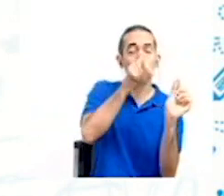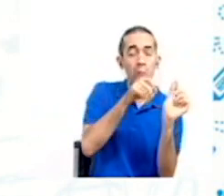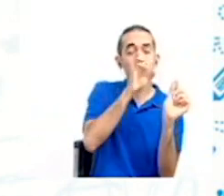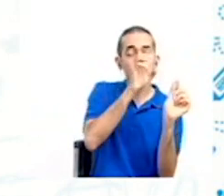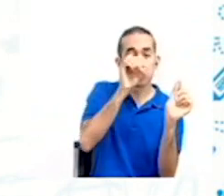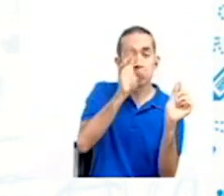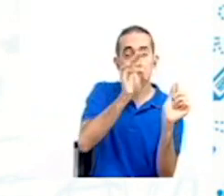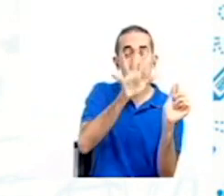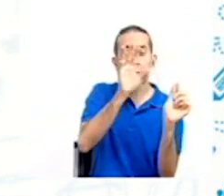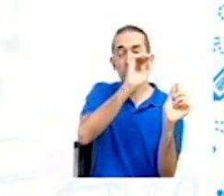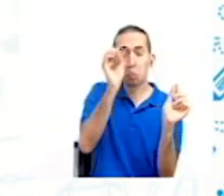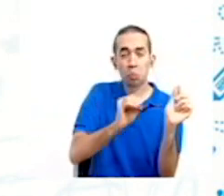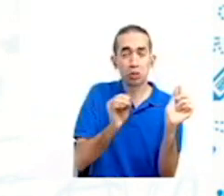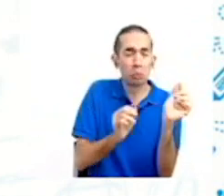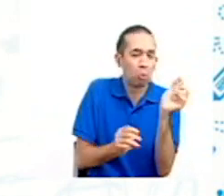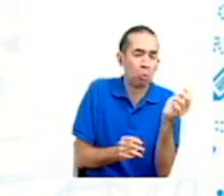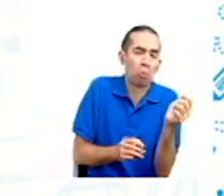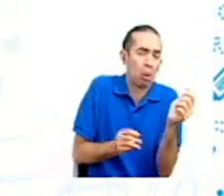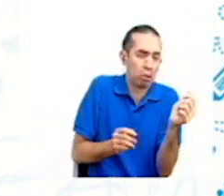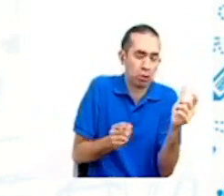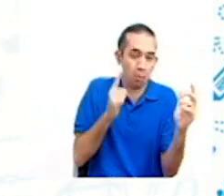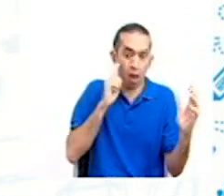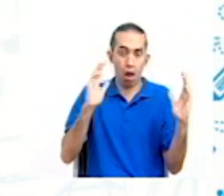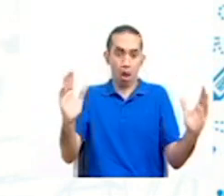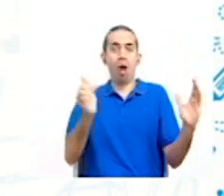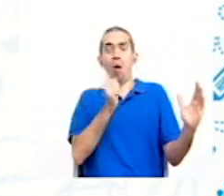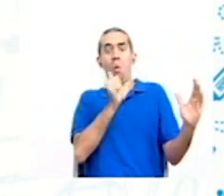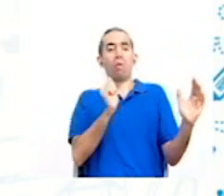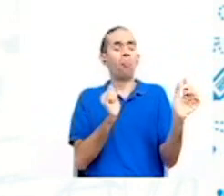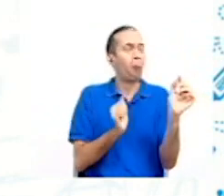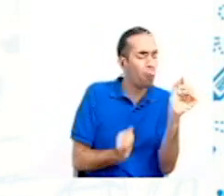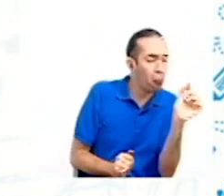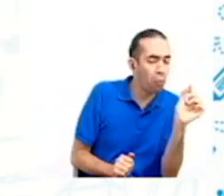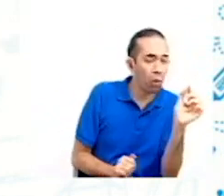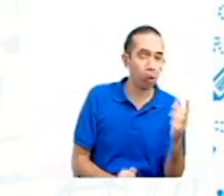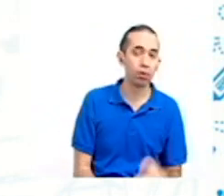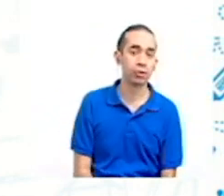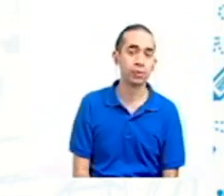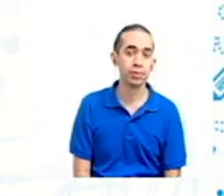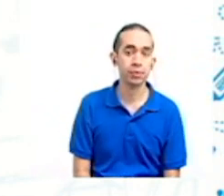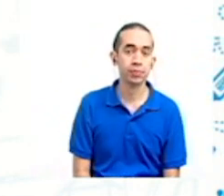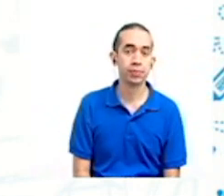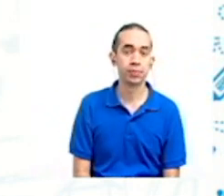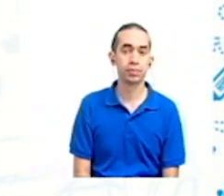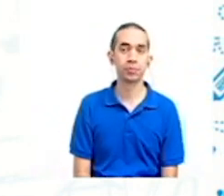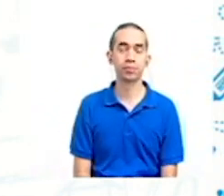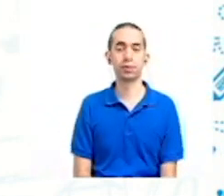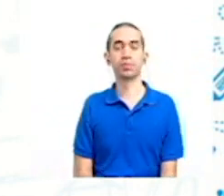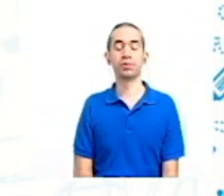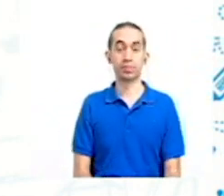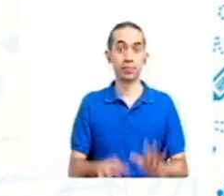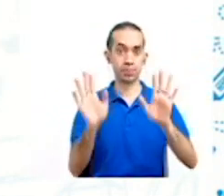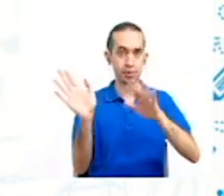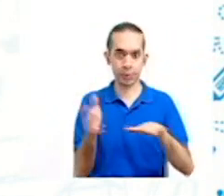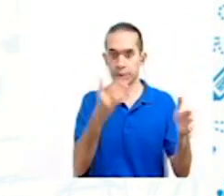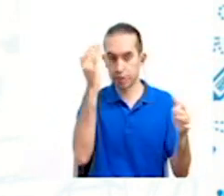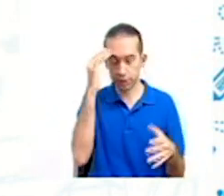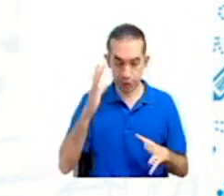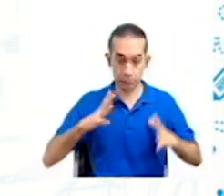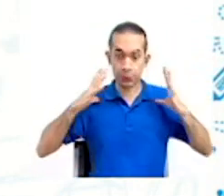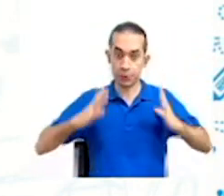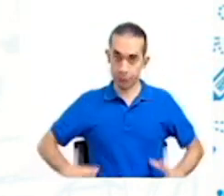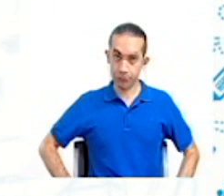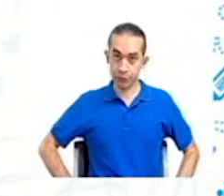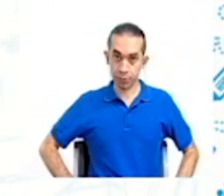0,0075%, que en realidad es muy poco comparada con toda el agua que hay. Y en nuestro cuerpo, resulta que de